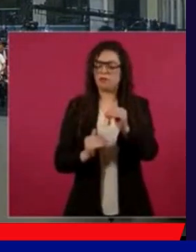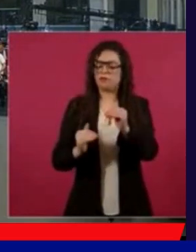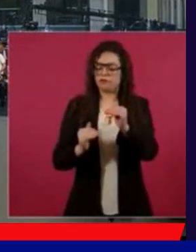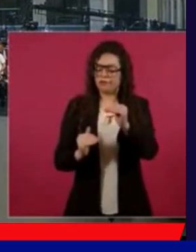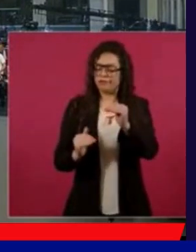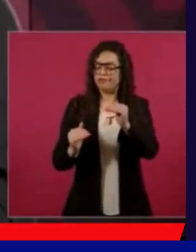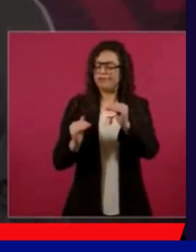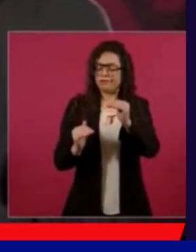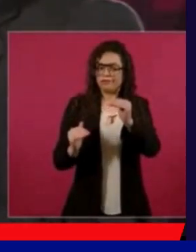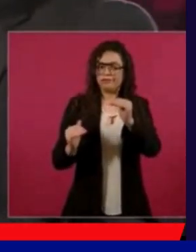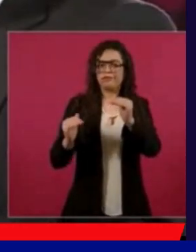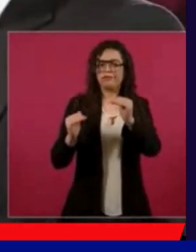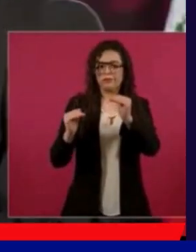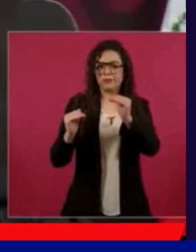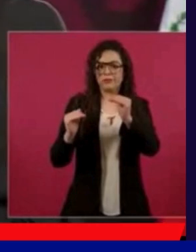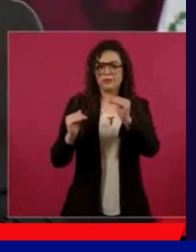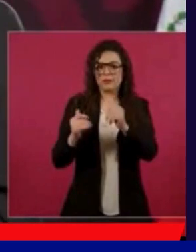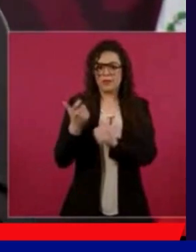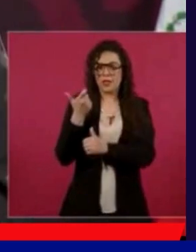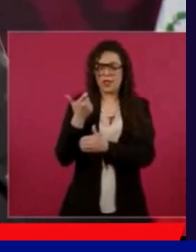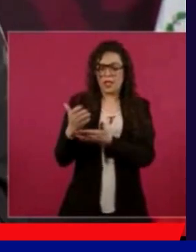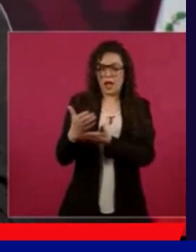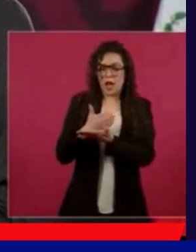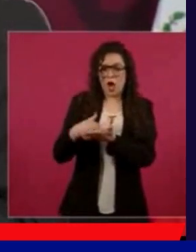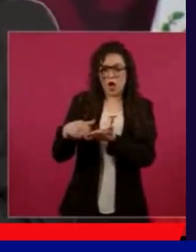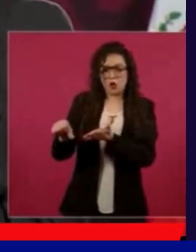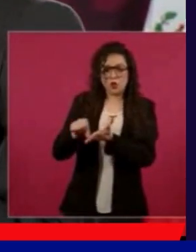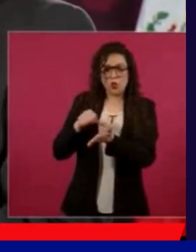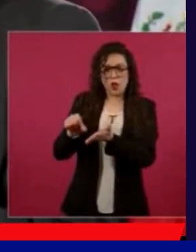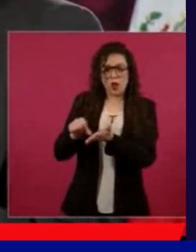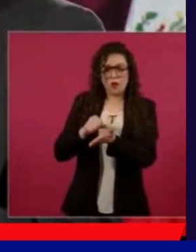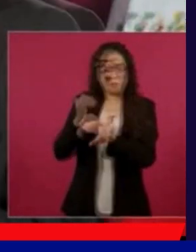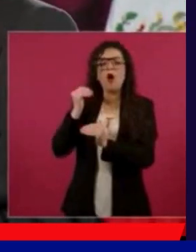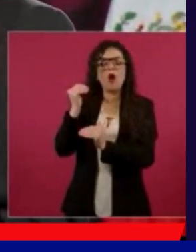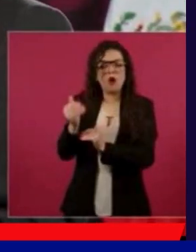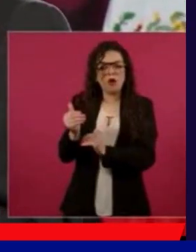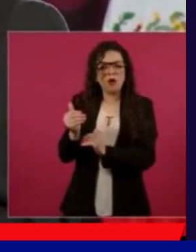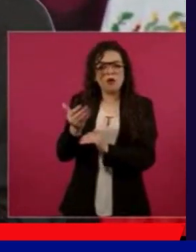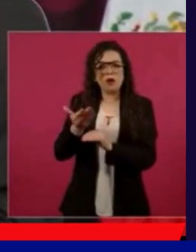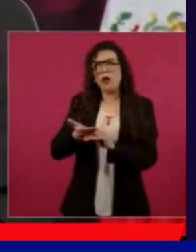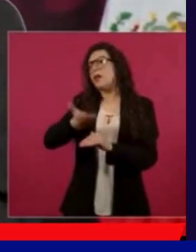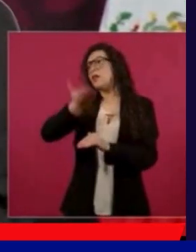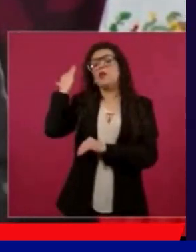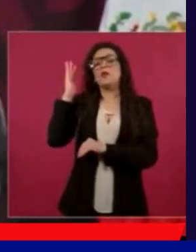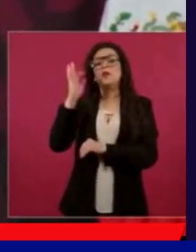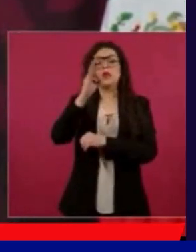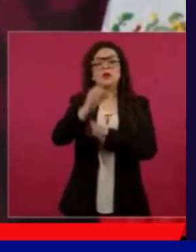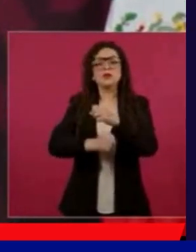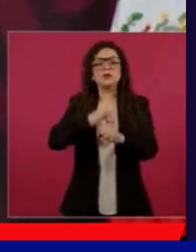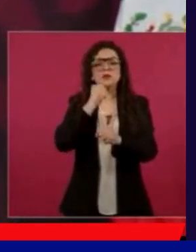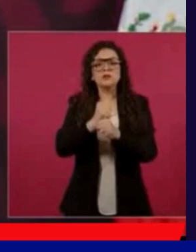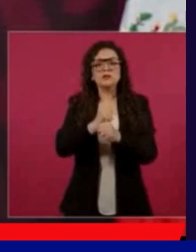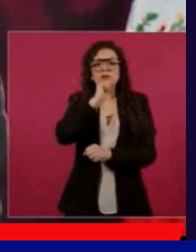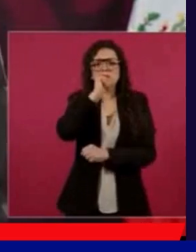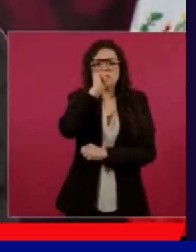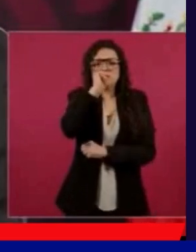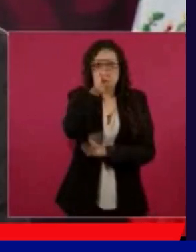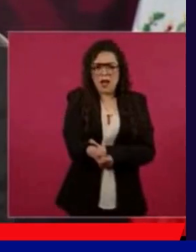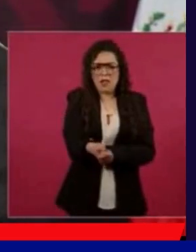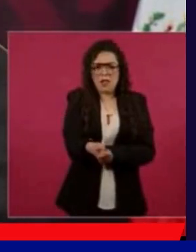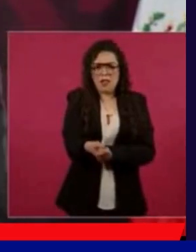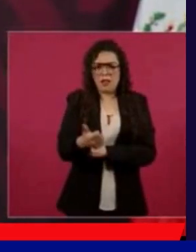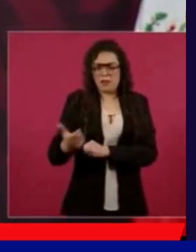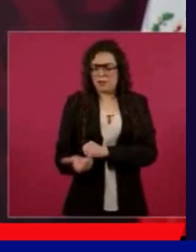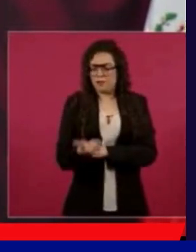poner Vino Nuevo en botellas viejas añadió insistiendo en que los medios deben reconocer su disminuida influencia el presidente